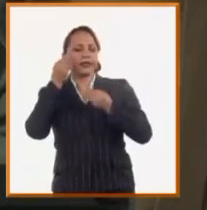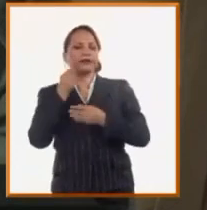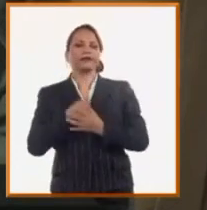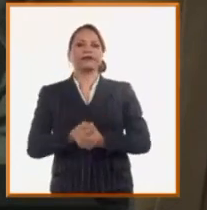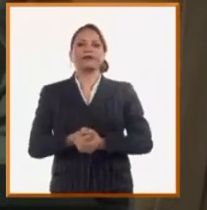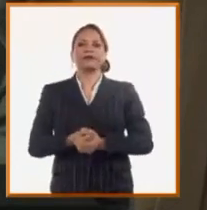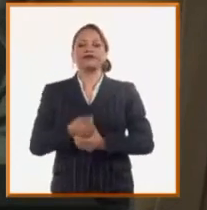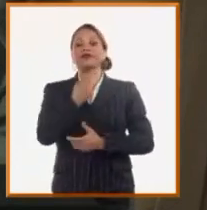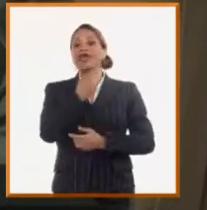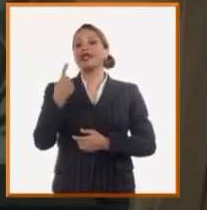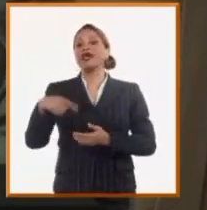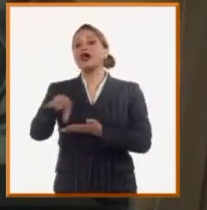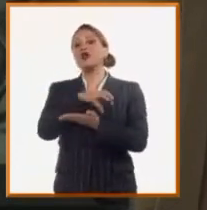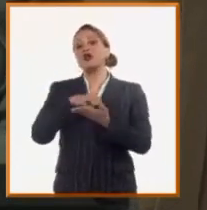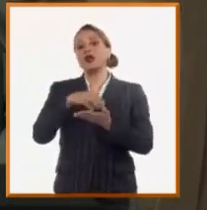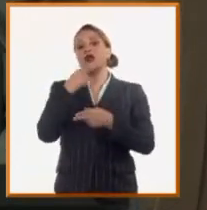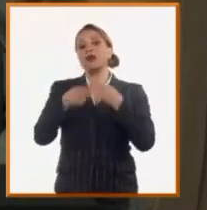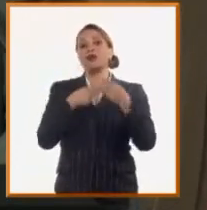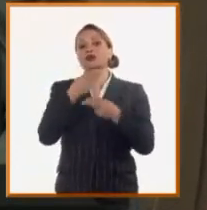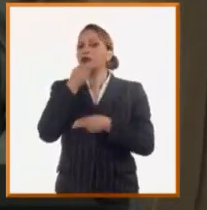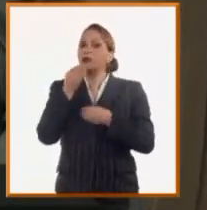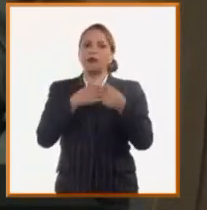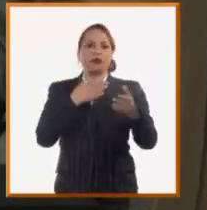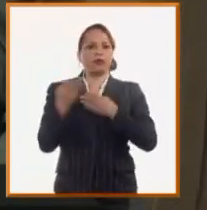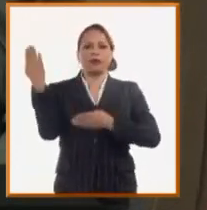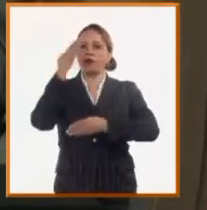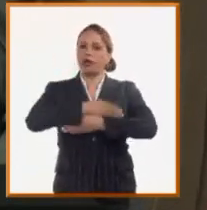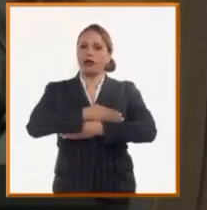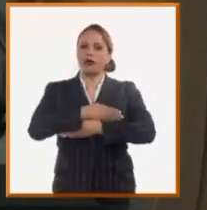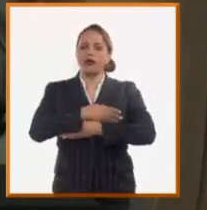En cada lugar todo lo que yo puedo hacer aunque esté bloqueado.